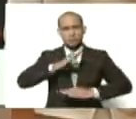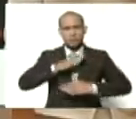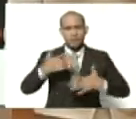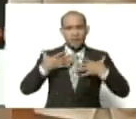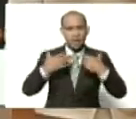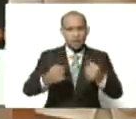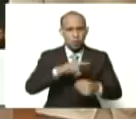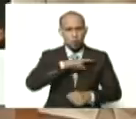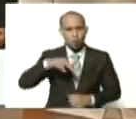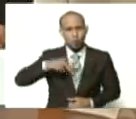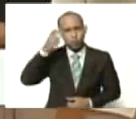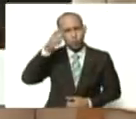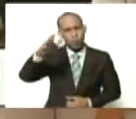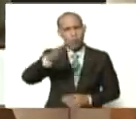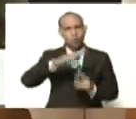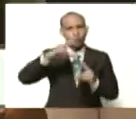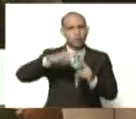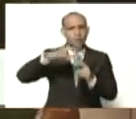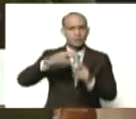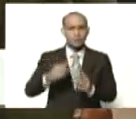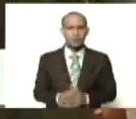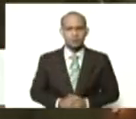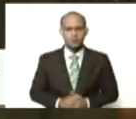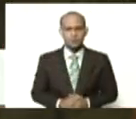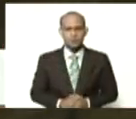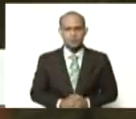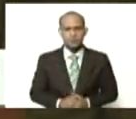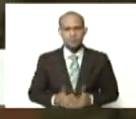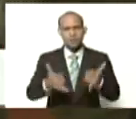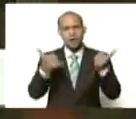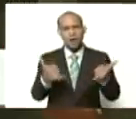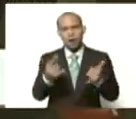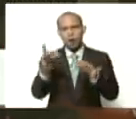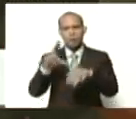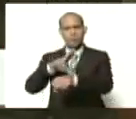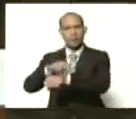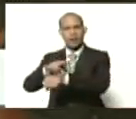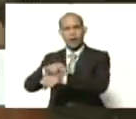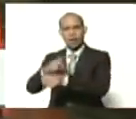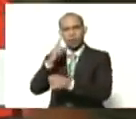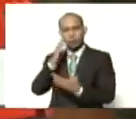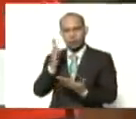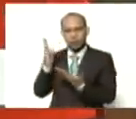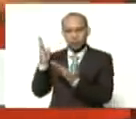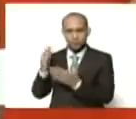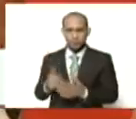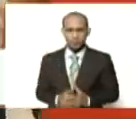a nuestro pueblo tachirense. Ahora con usted la doctora Amelia Fraxel.